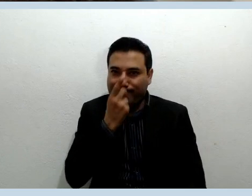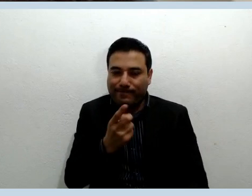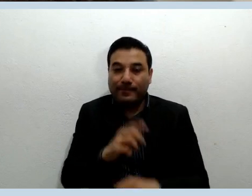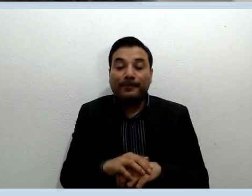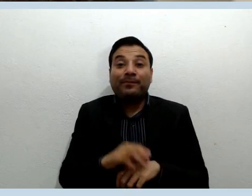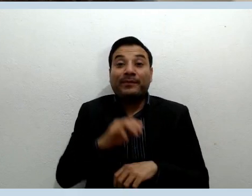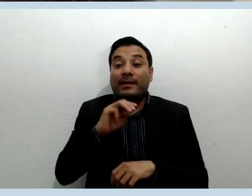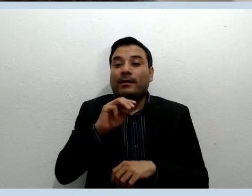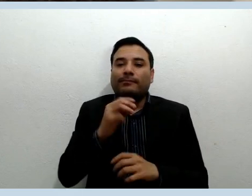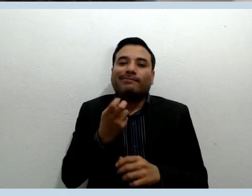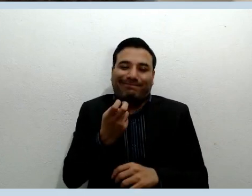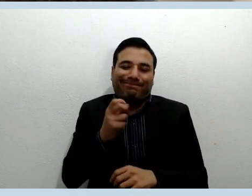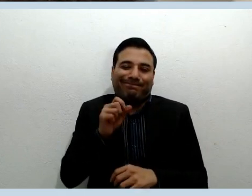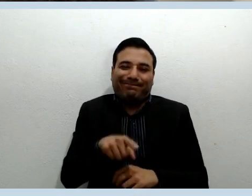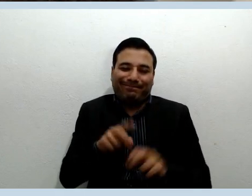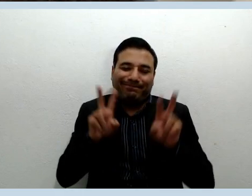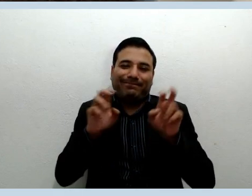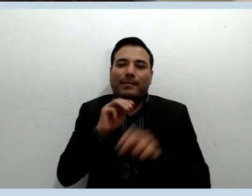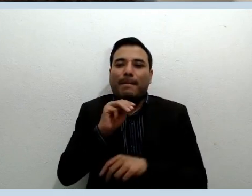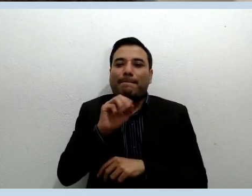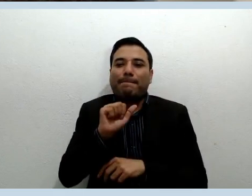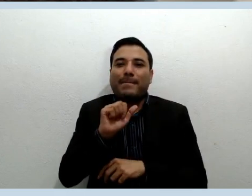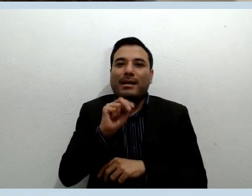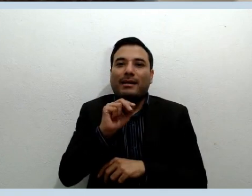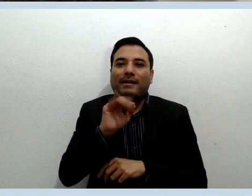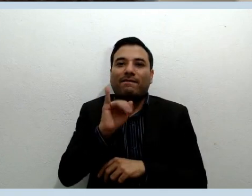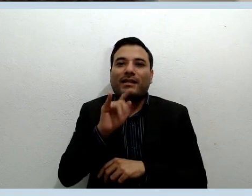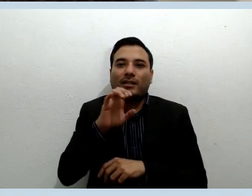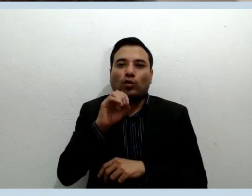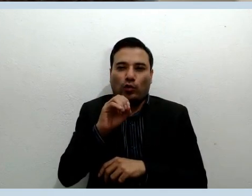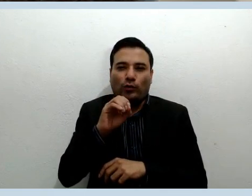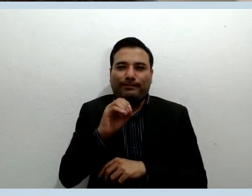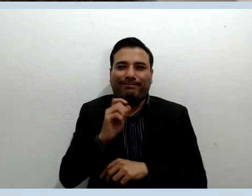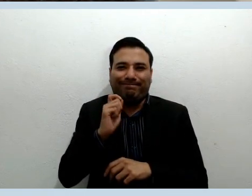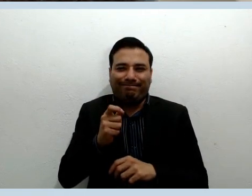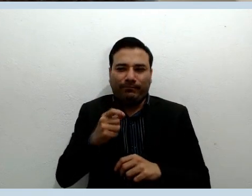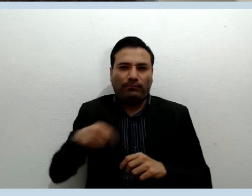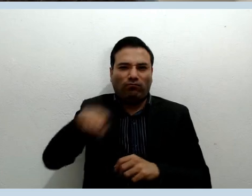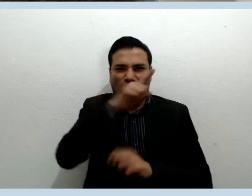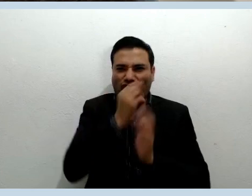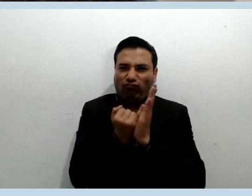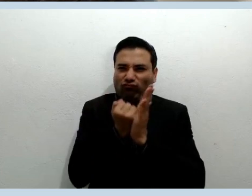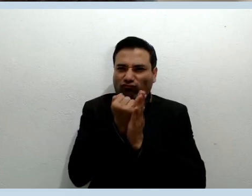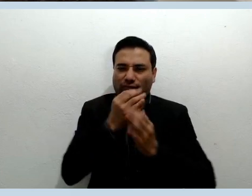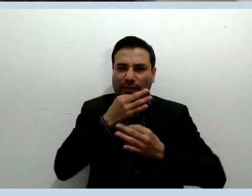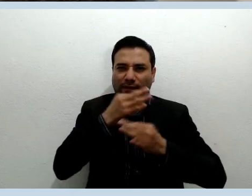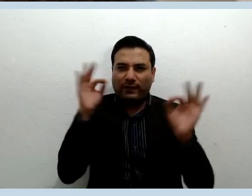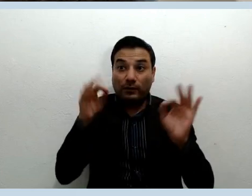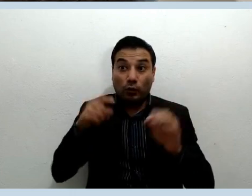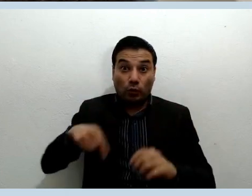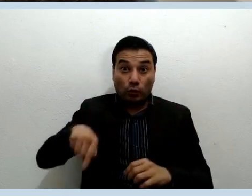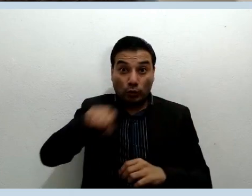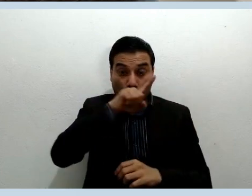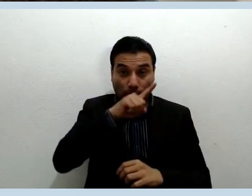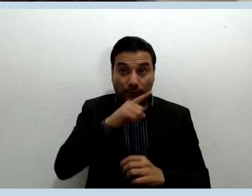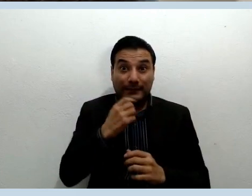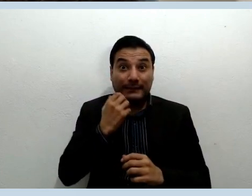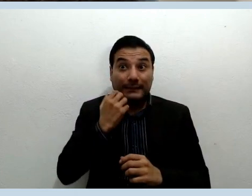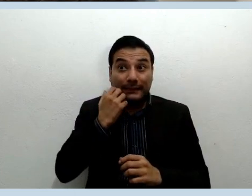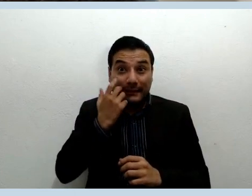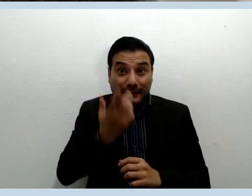manifiesto que es para mantenernos amantes hay que renovar votos y es algo que creo que en la